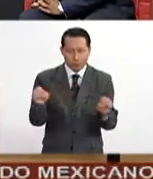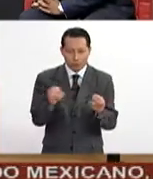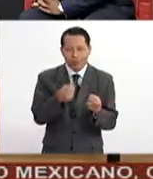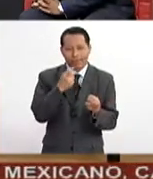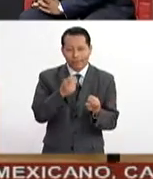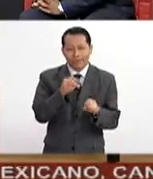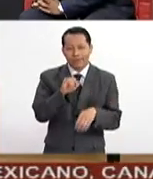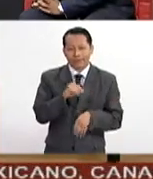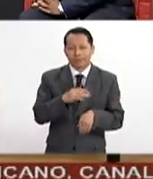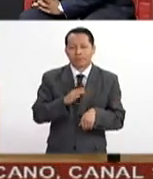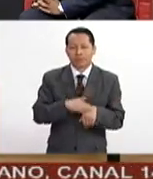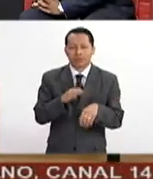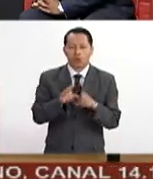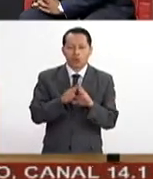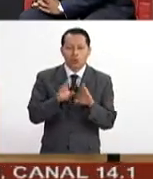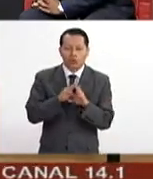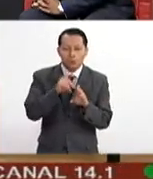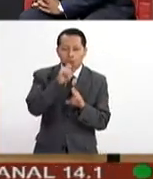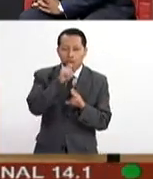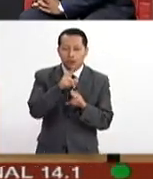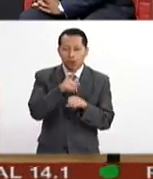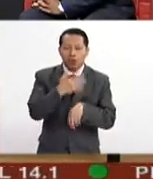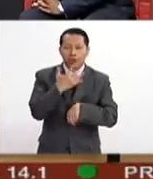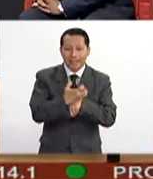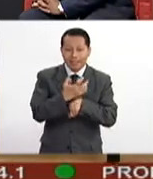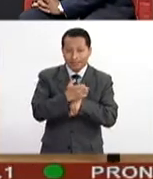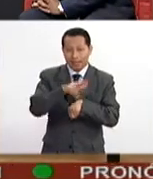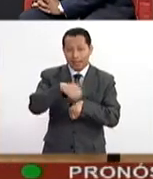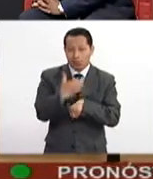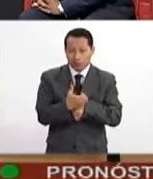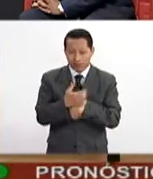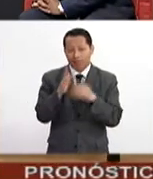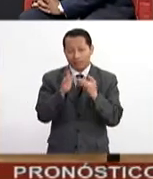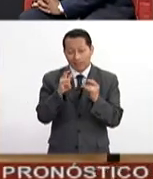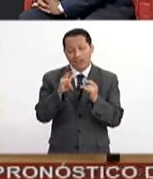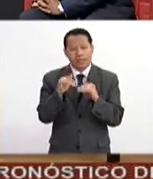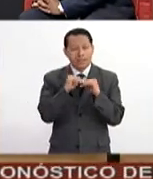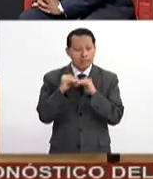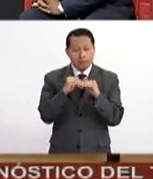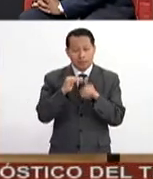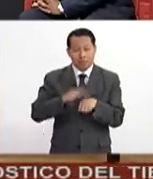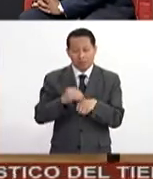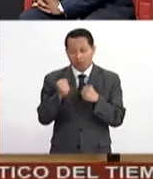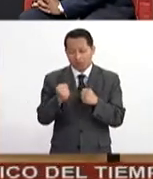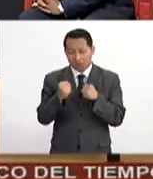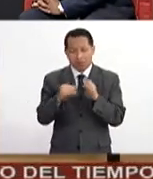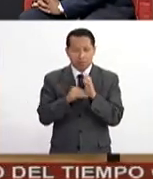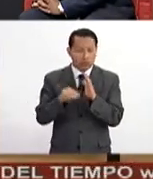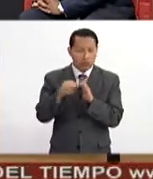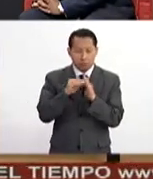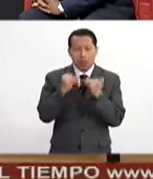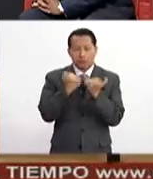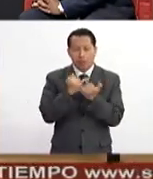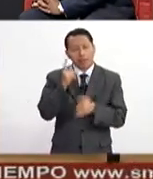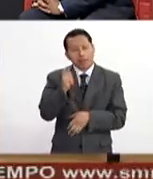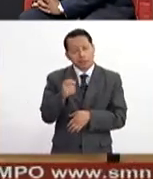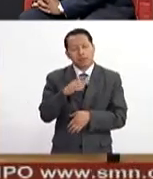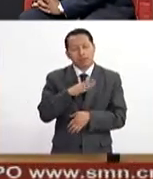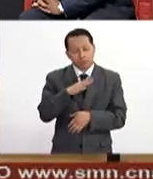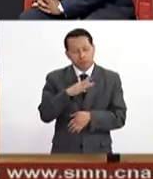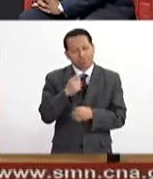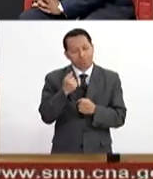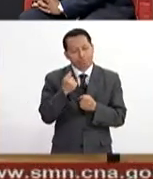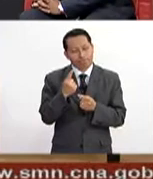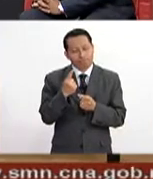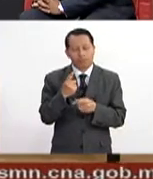es muy, digamos, para la Quinta República Francesa, para una democracia tan estable, tan madura, Esto sí llama la